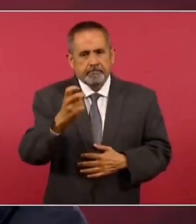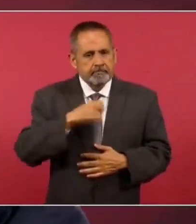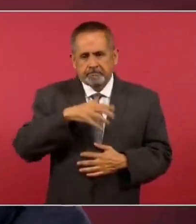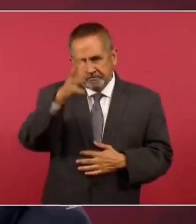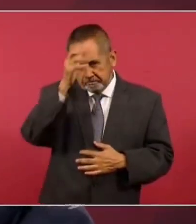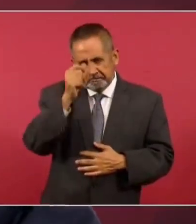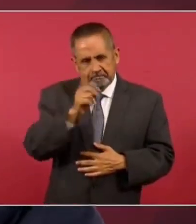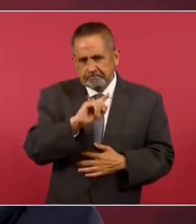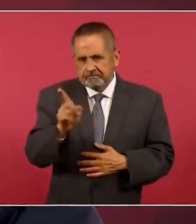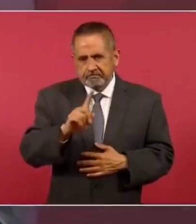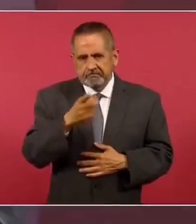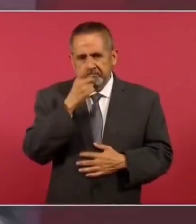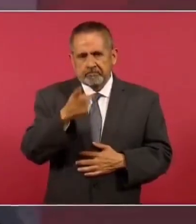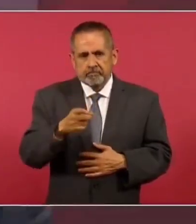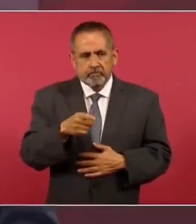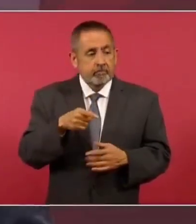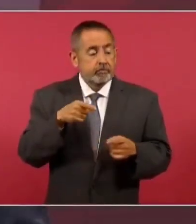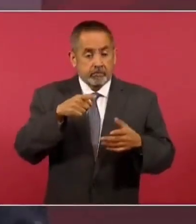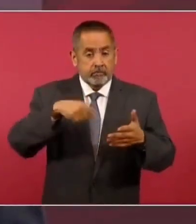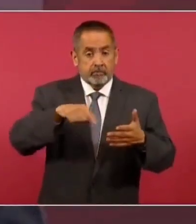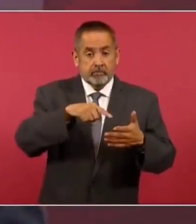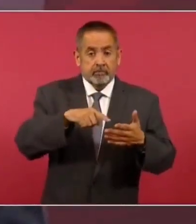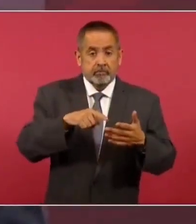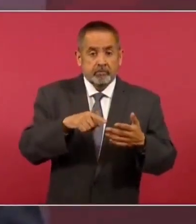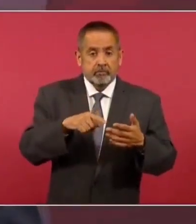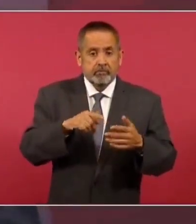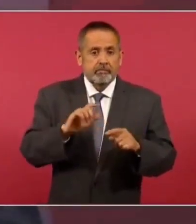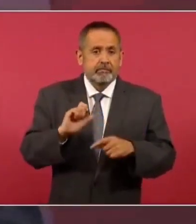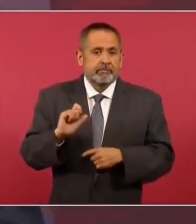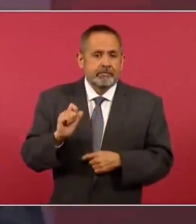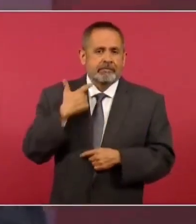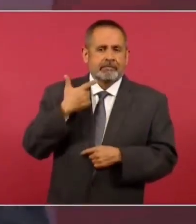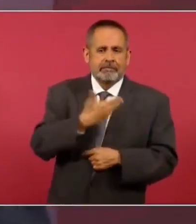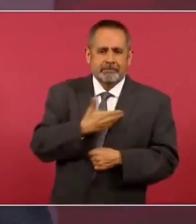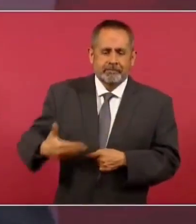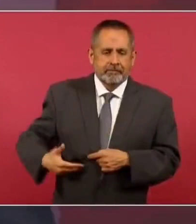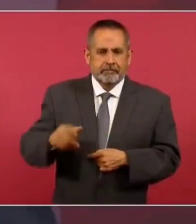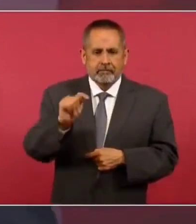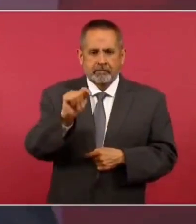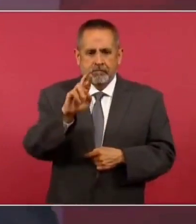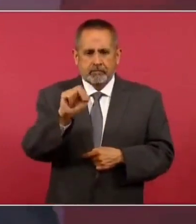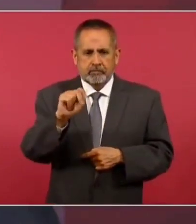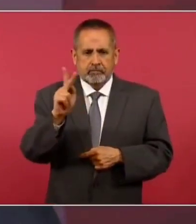que le están haciendo al expresidente Trump.